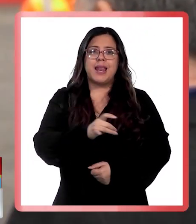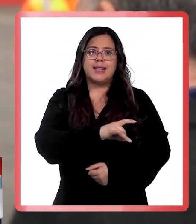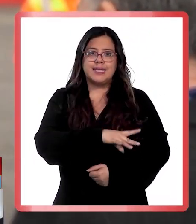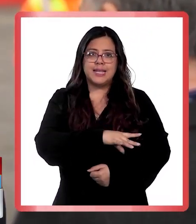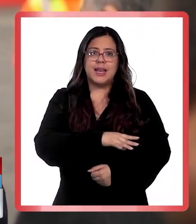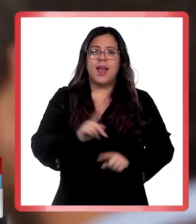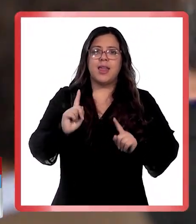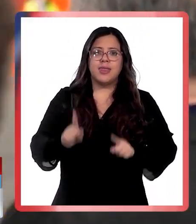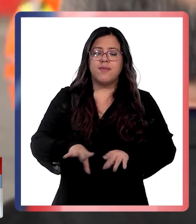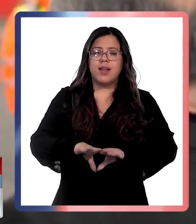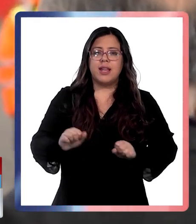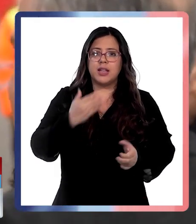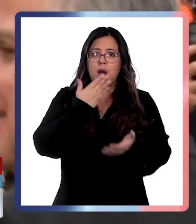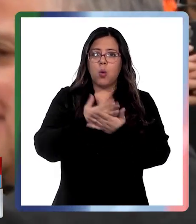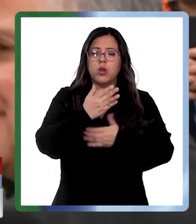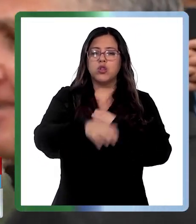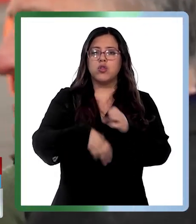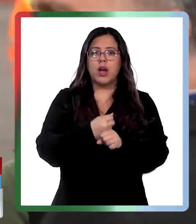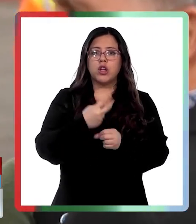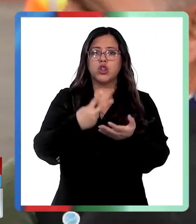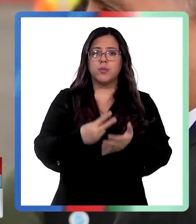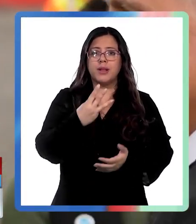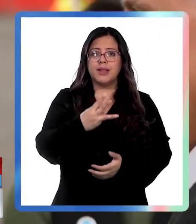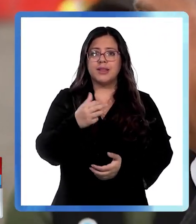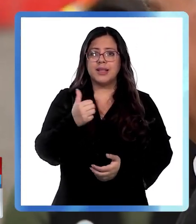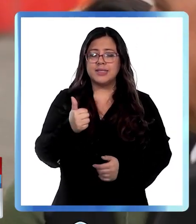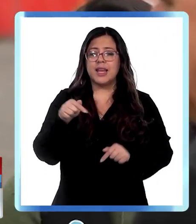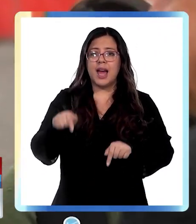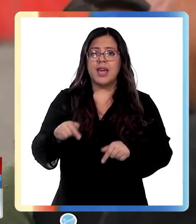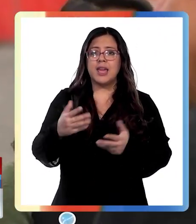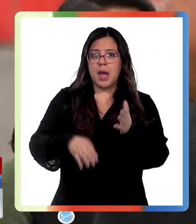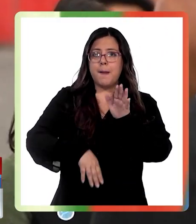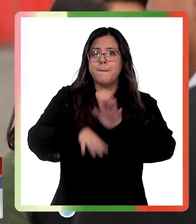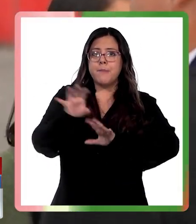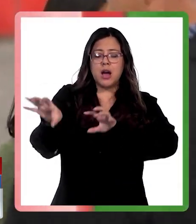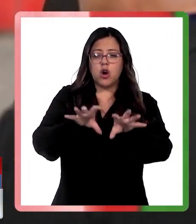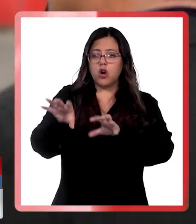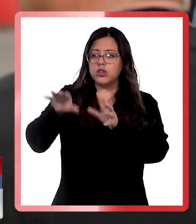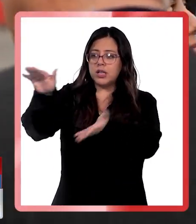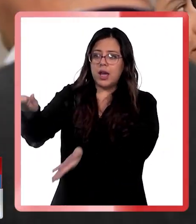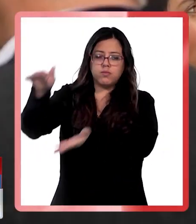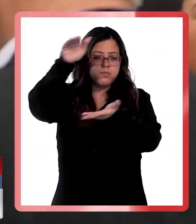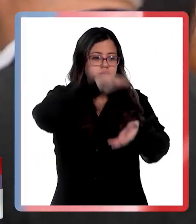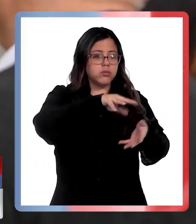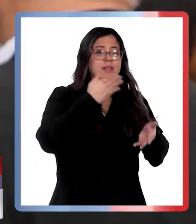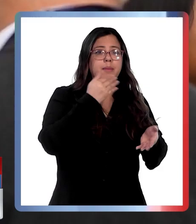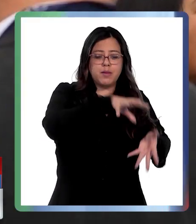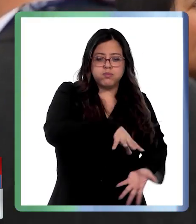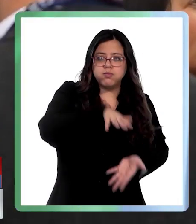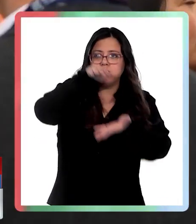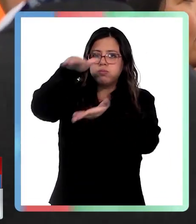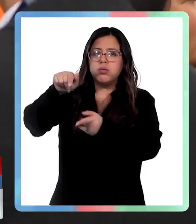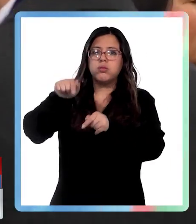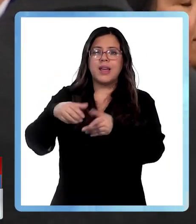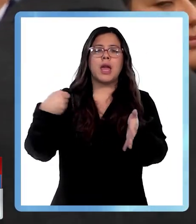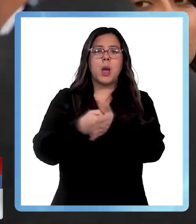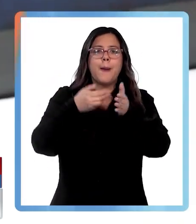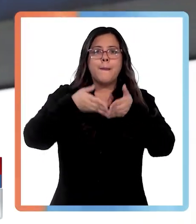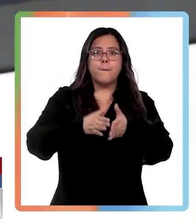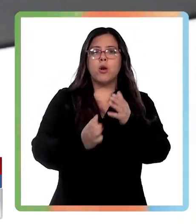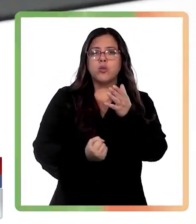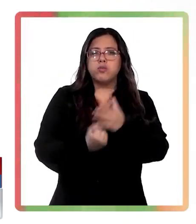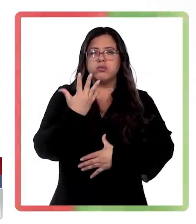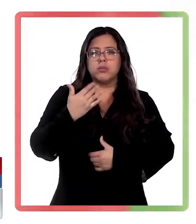que también para Chile, el que debería estar operando en el año 2036 con un importante aumento de carga y descarga que lo transformará en el puerto